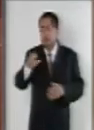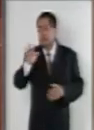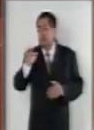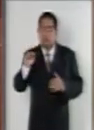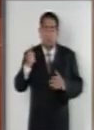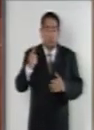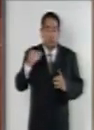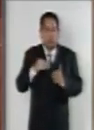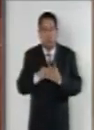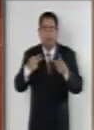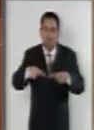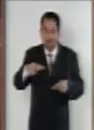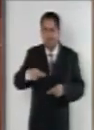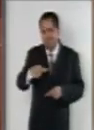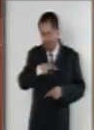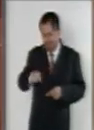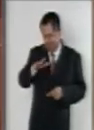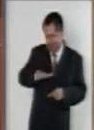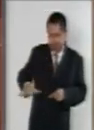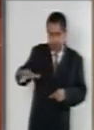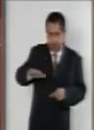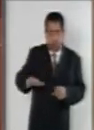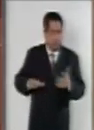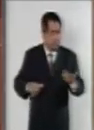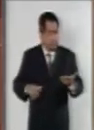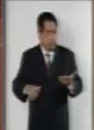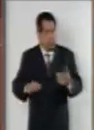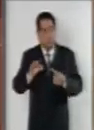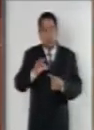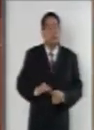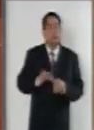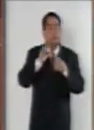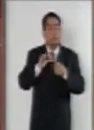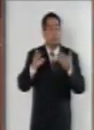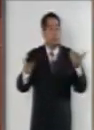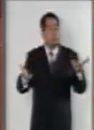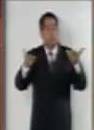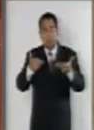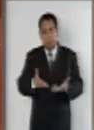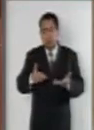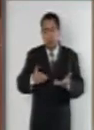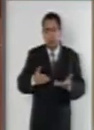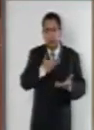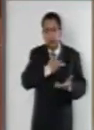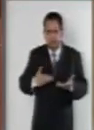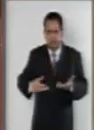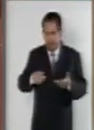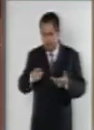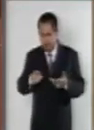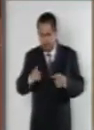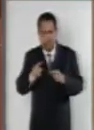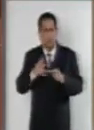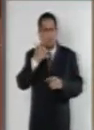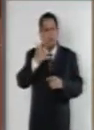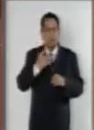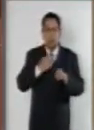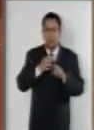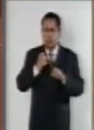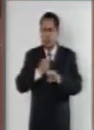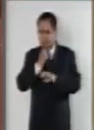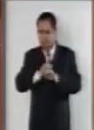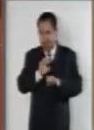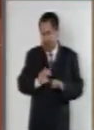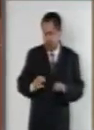20.241.000 pobres. Las zonas económicas especiales que propone el Ejecutivo se ubican en 5 de estas